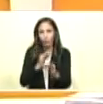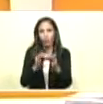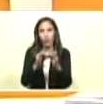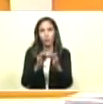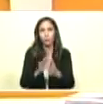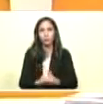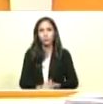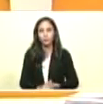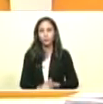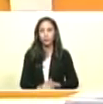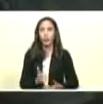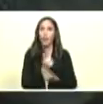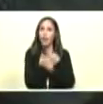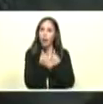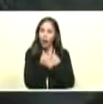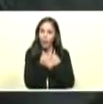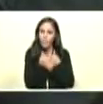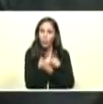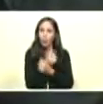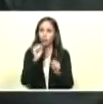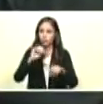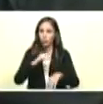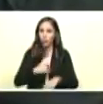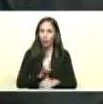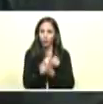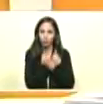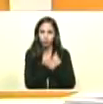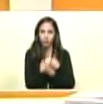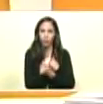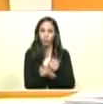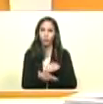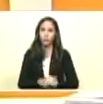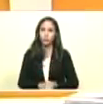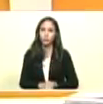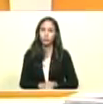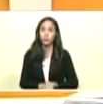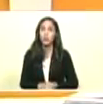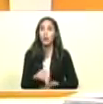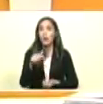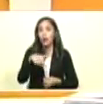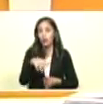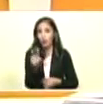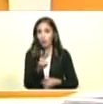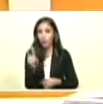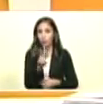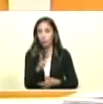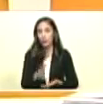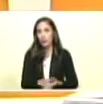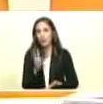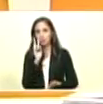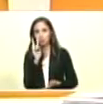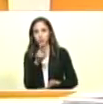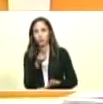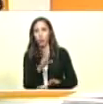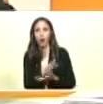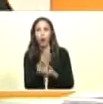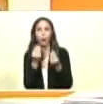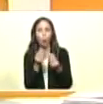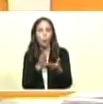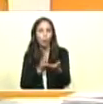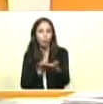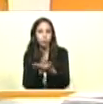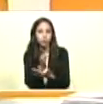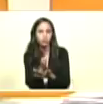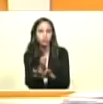que el amor podrá más que cualquier cosa y que a Venezuela le tiene fijado el destino